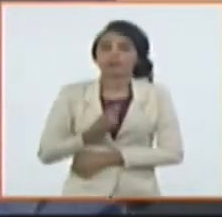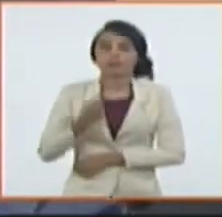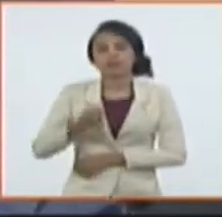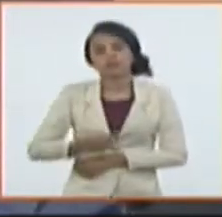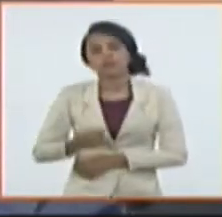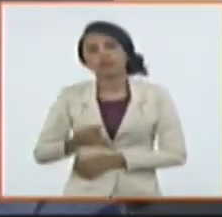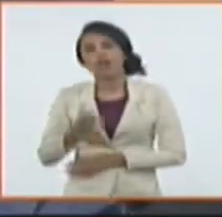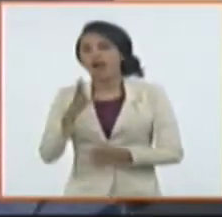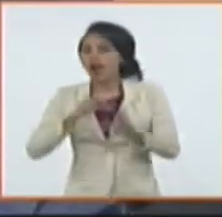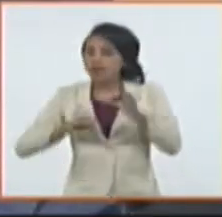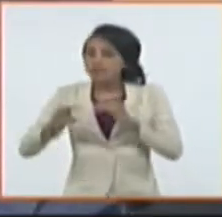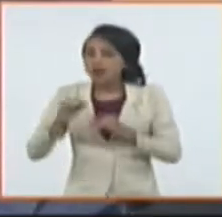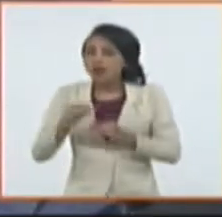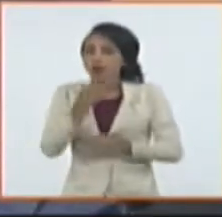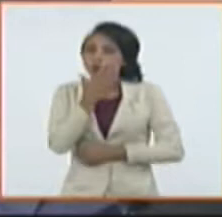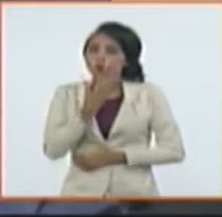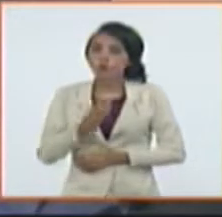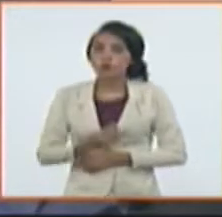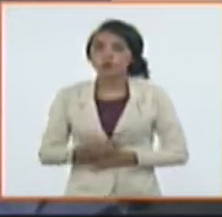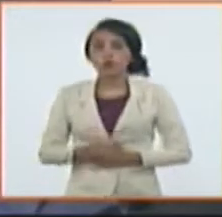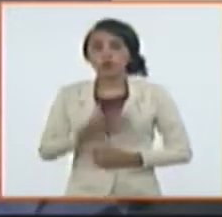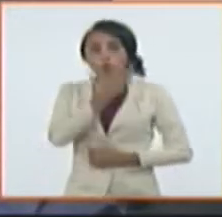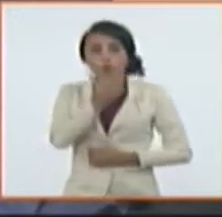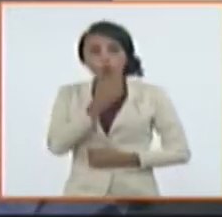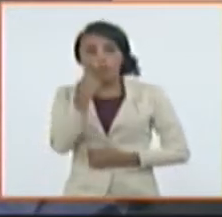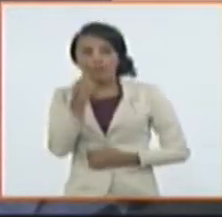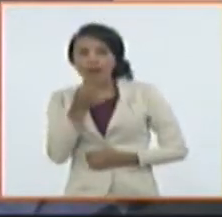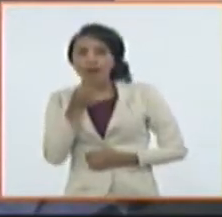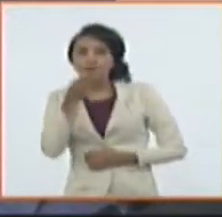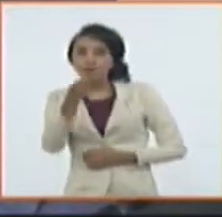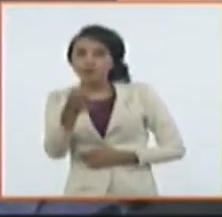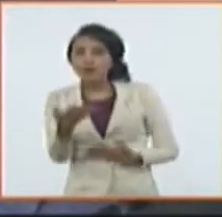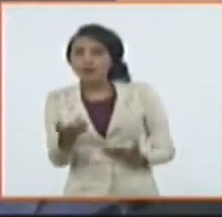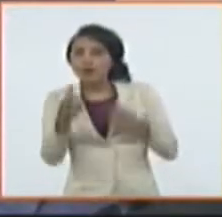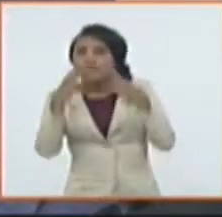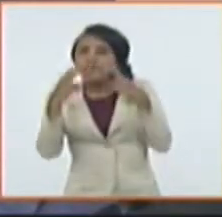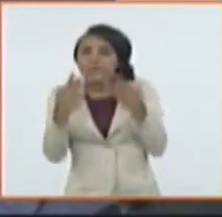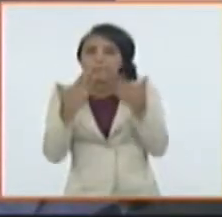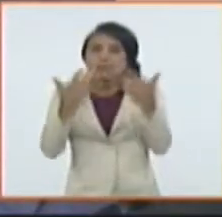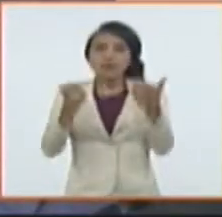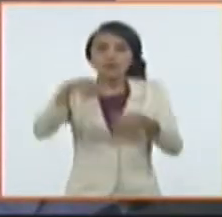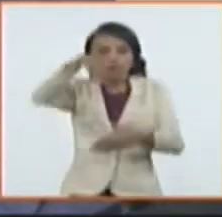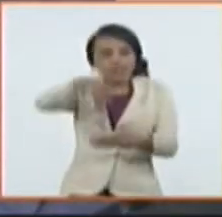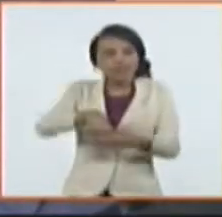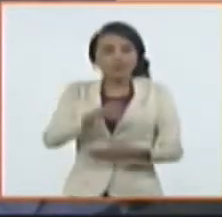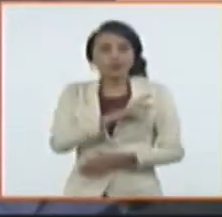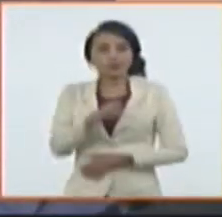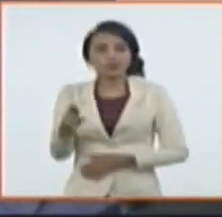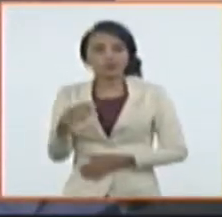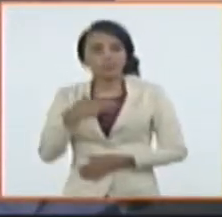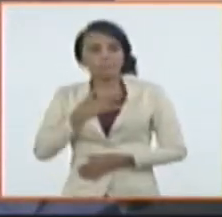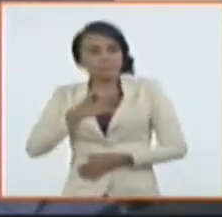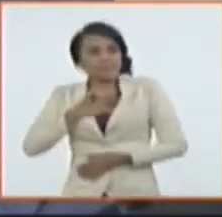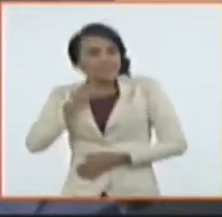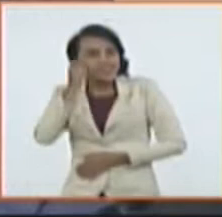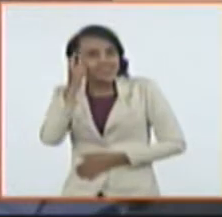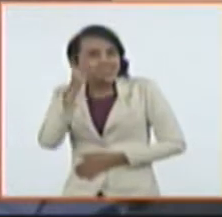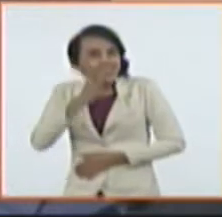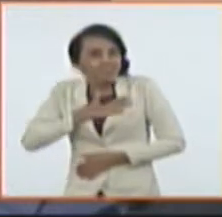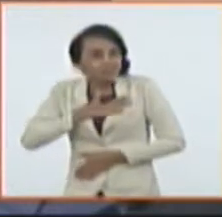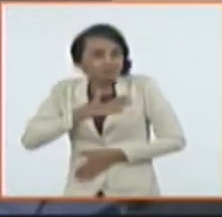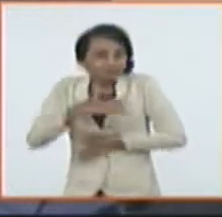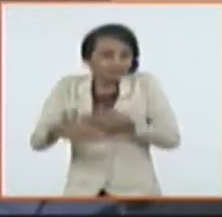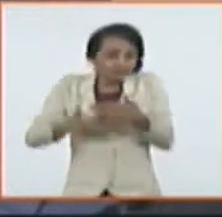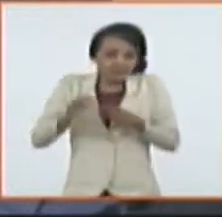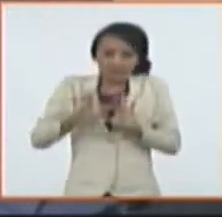para que los jóvenes se den cuenta que tienen un proyecto de vida en la revolución, que pueden resolver sus aspiraciones familiares e